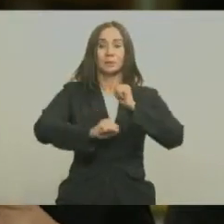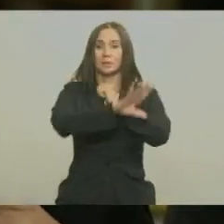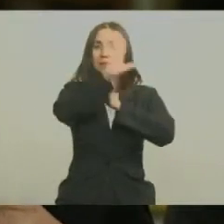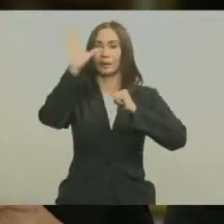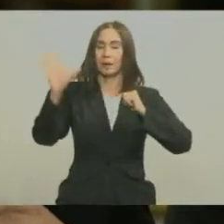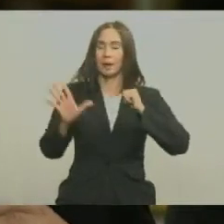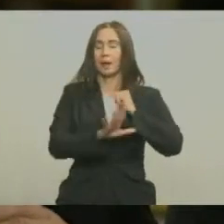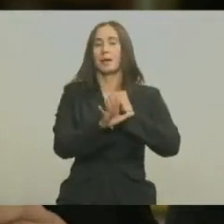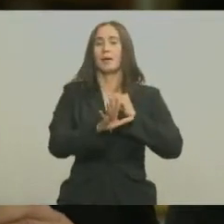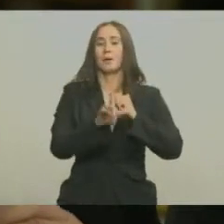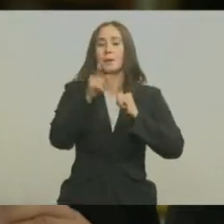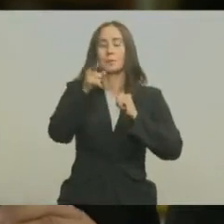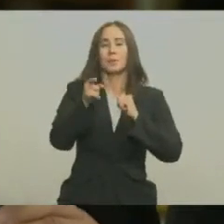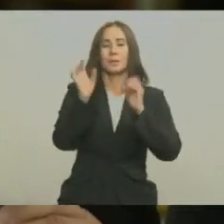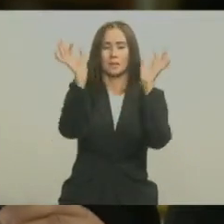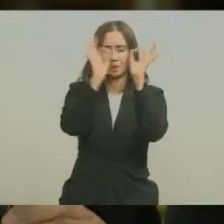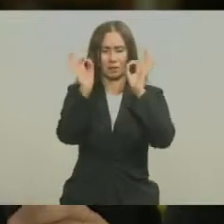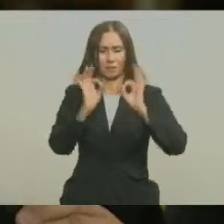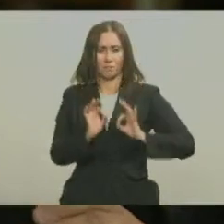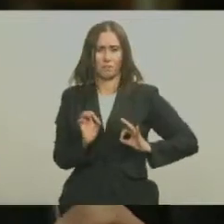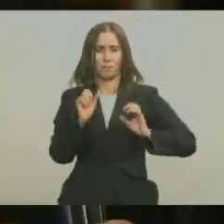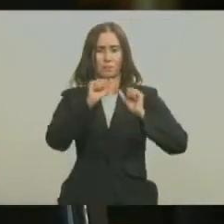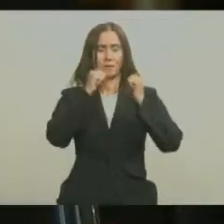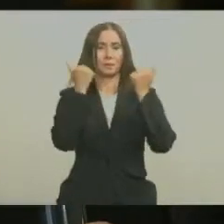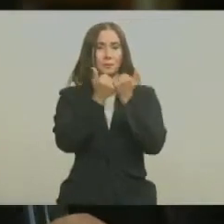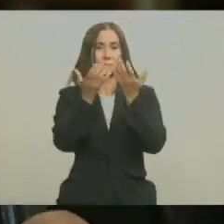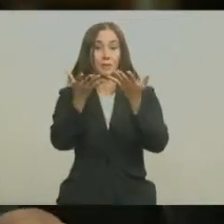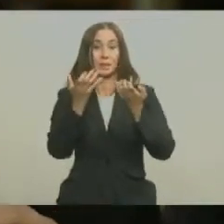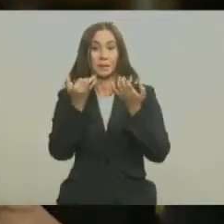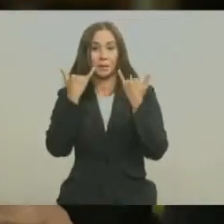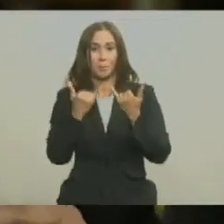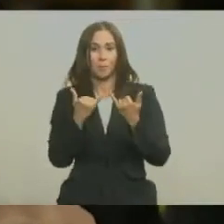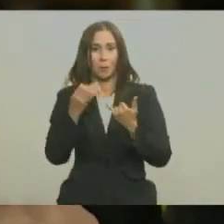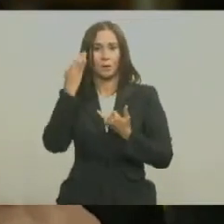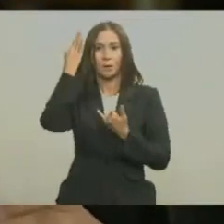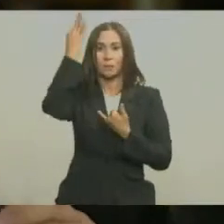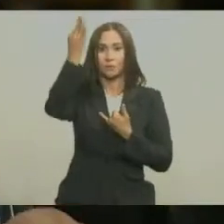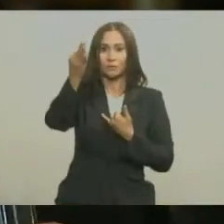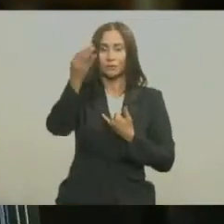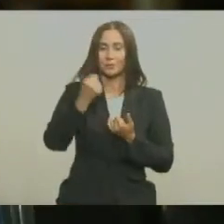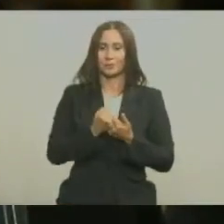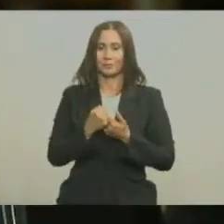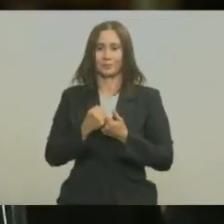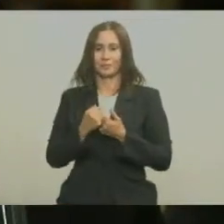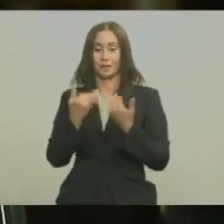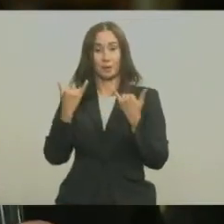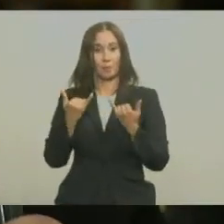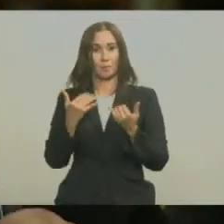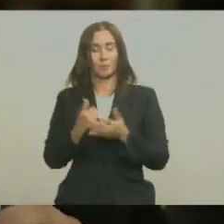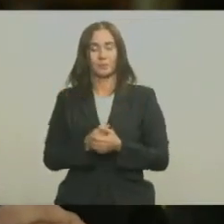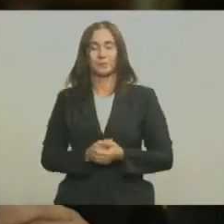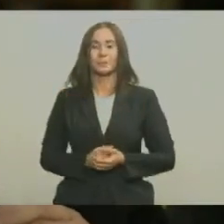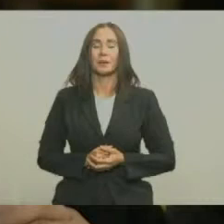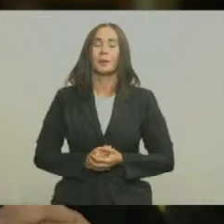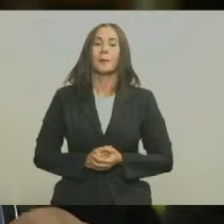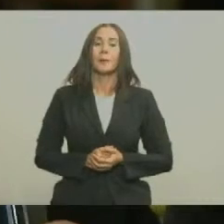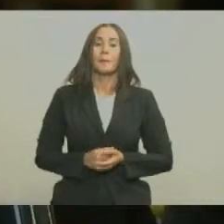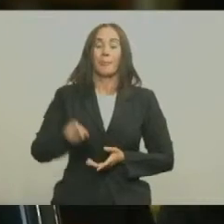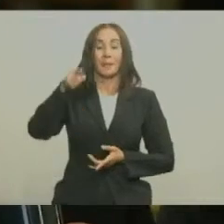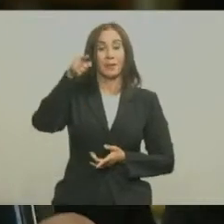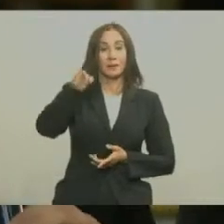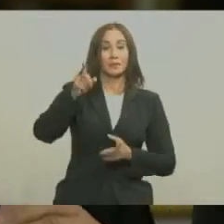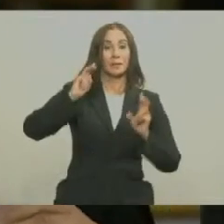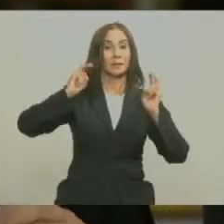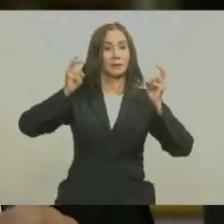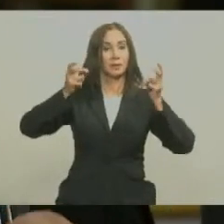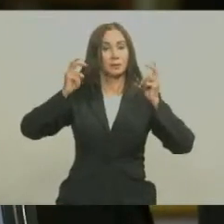claramente el tipo de sociedad que queremos para el mediano y largo plazo. Este es un